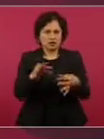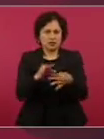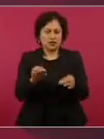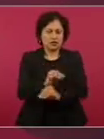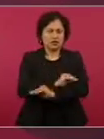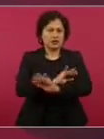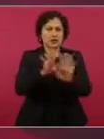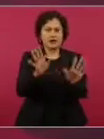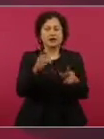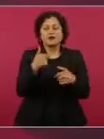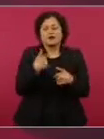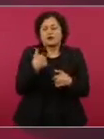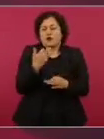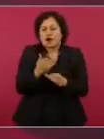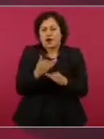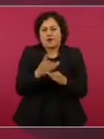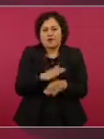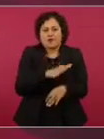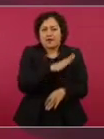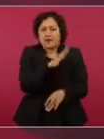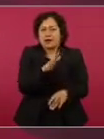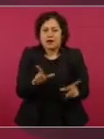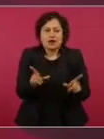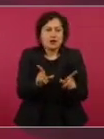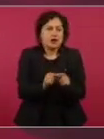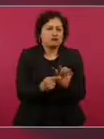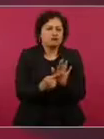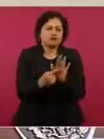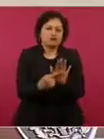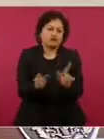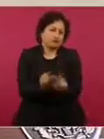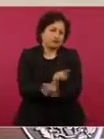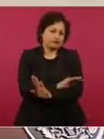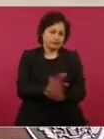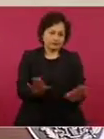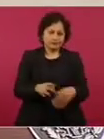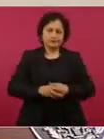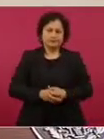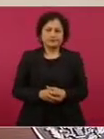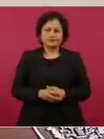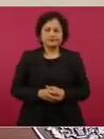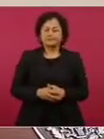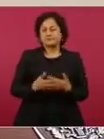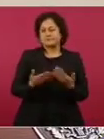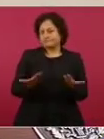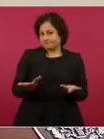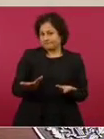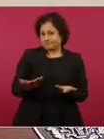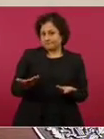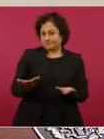adelantando en lo general nada más. Y pues todo esto va a ayudar